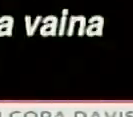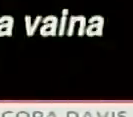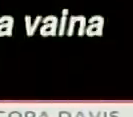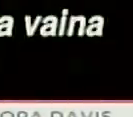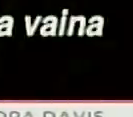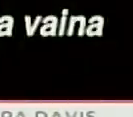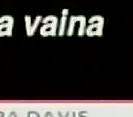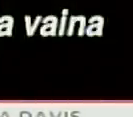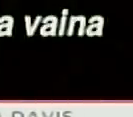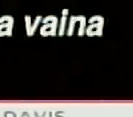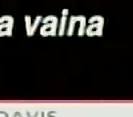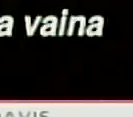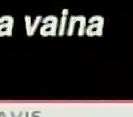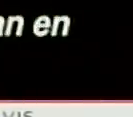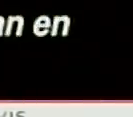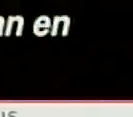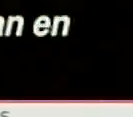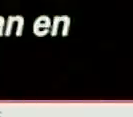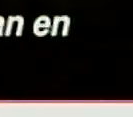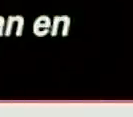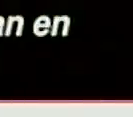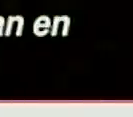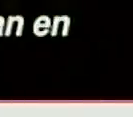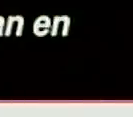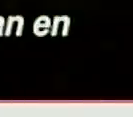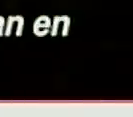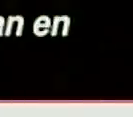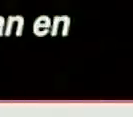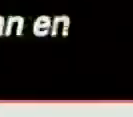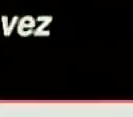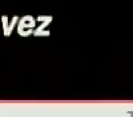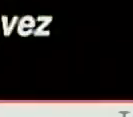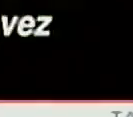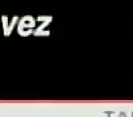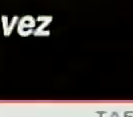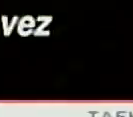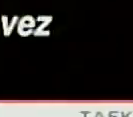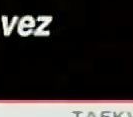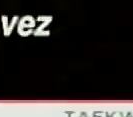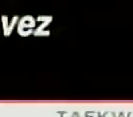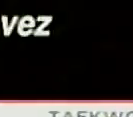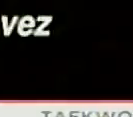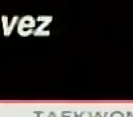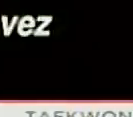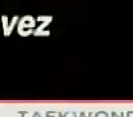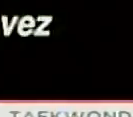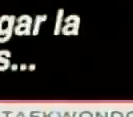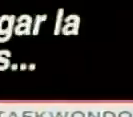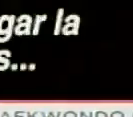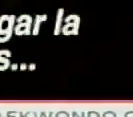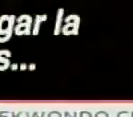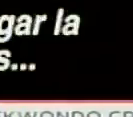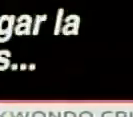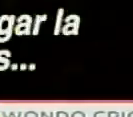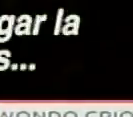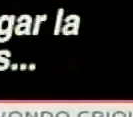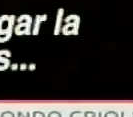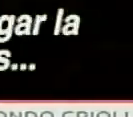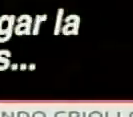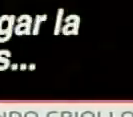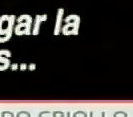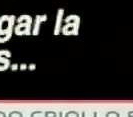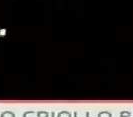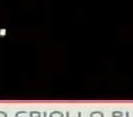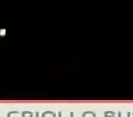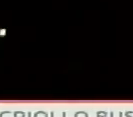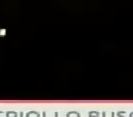visa, que la vale, que no quiero salir. Pero no sigan en esa paja. Te lo digo una vez, se acabó. porque más, algún poquito más de agonía